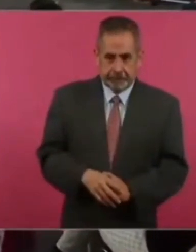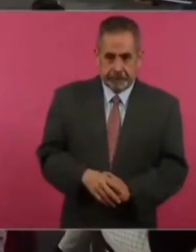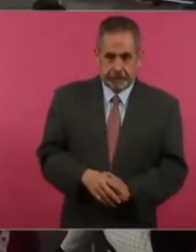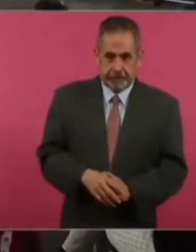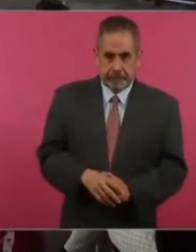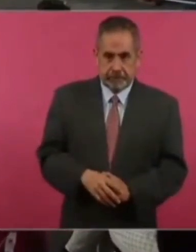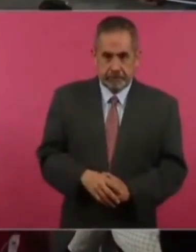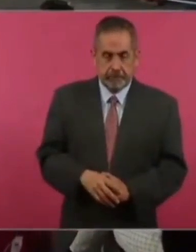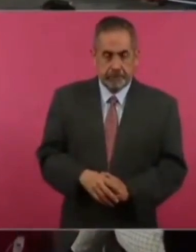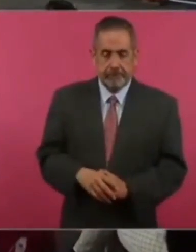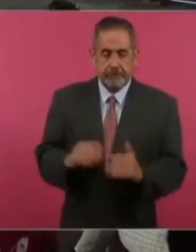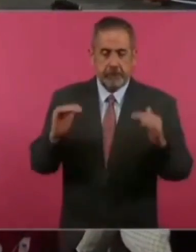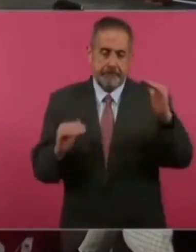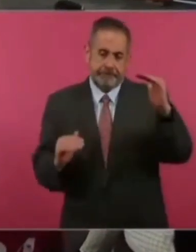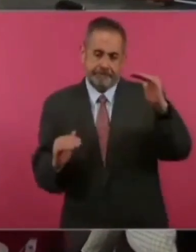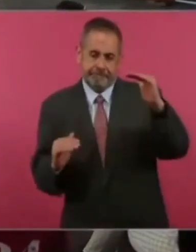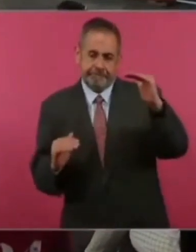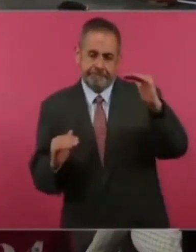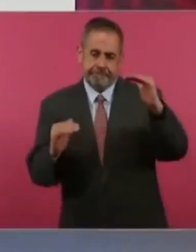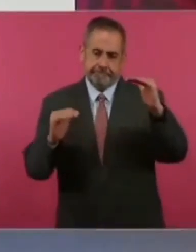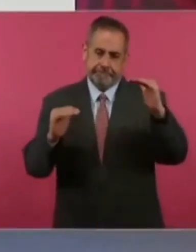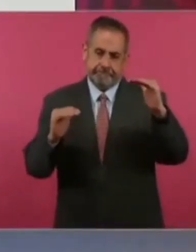se redujo la desigualdad.